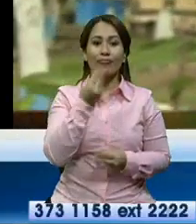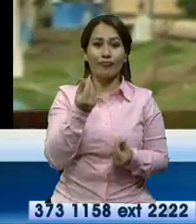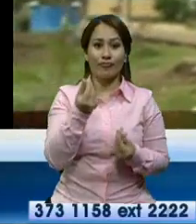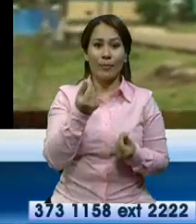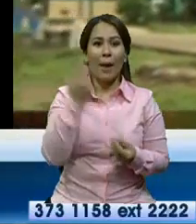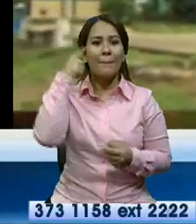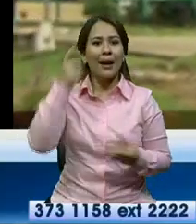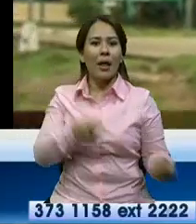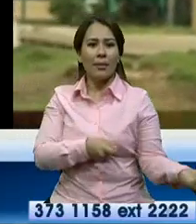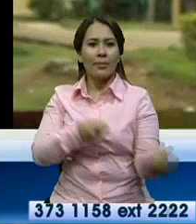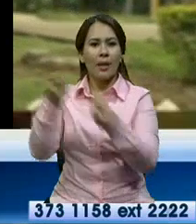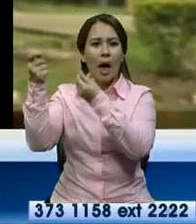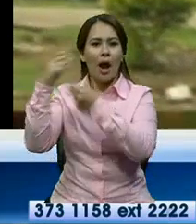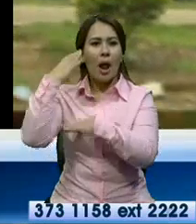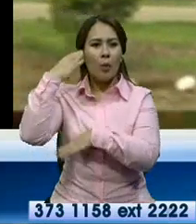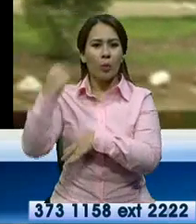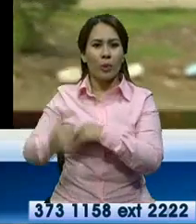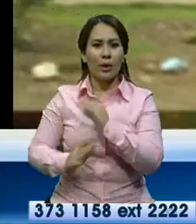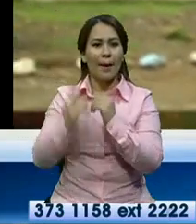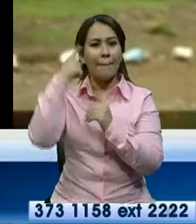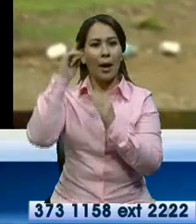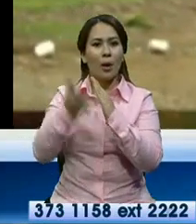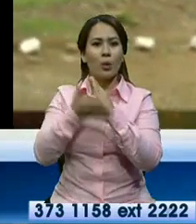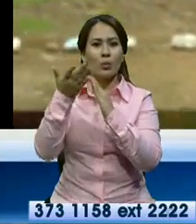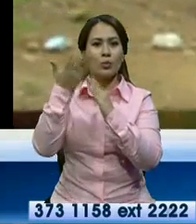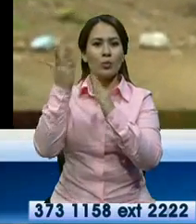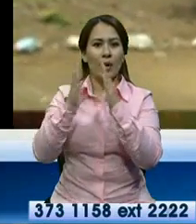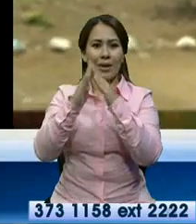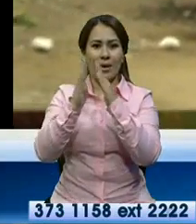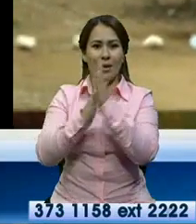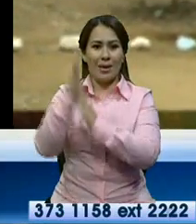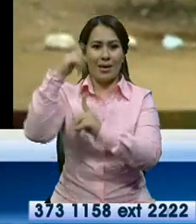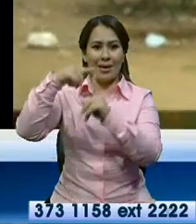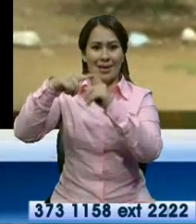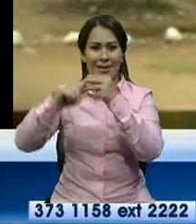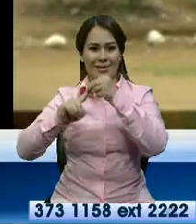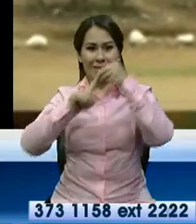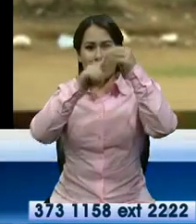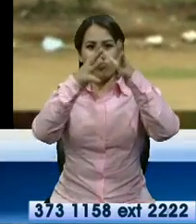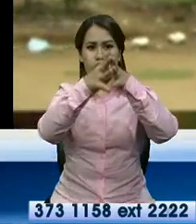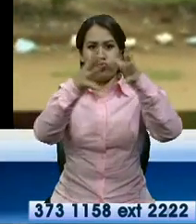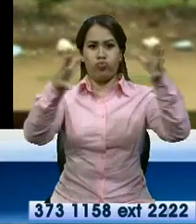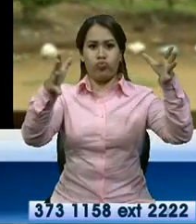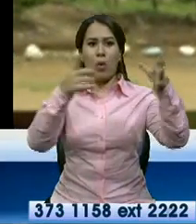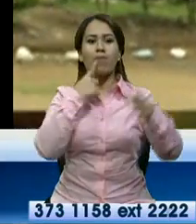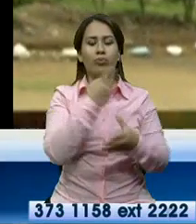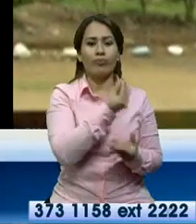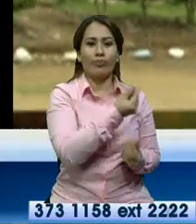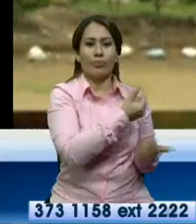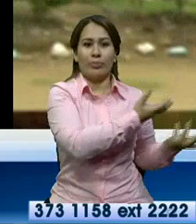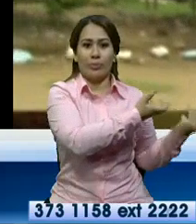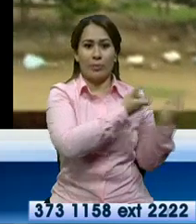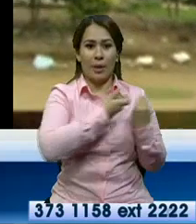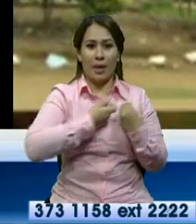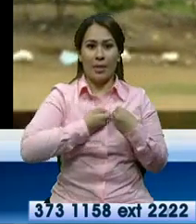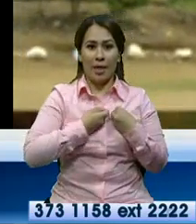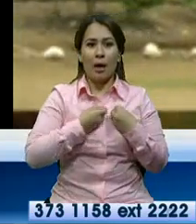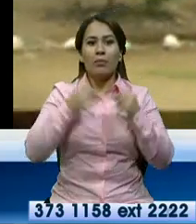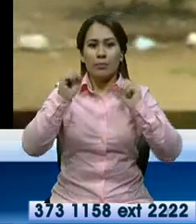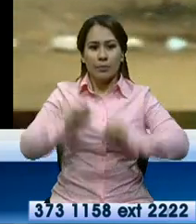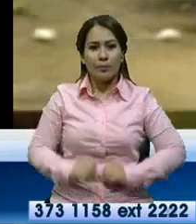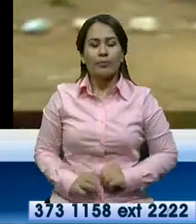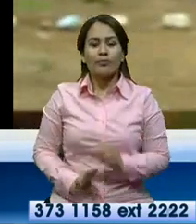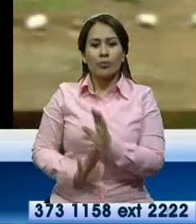Cuenca dependió de lo que producía las plantaciones cacauteras en la parte